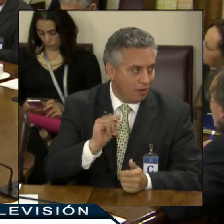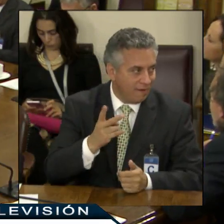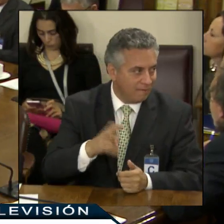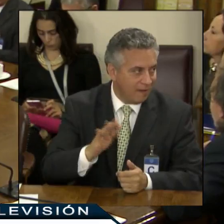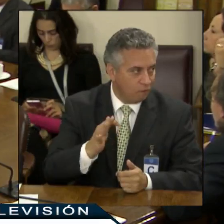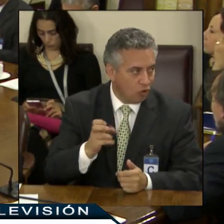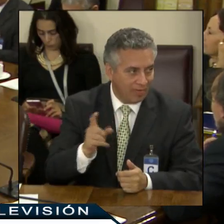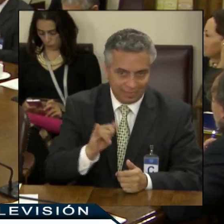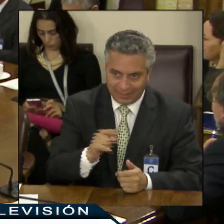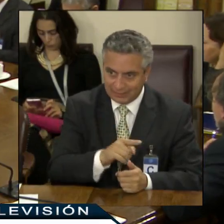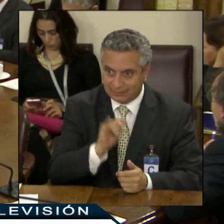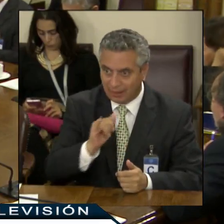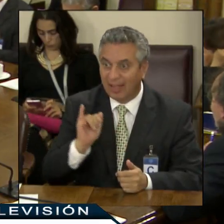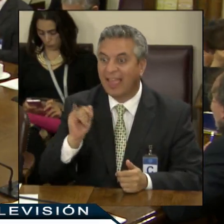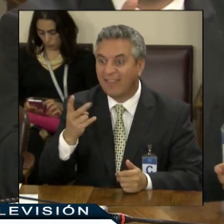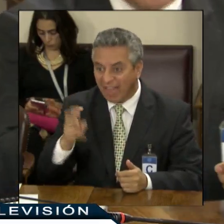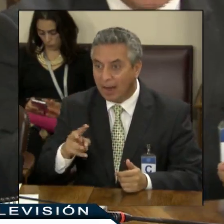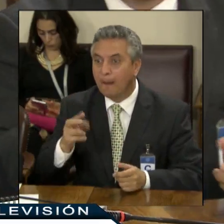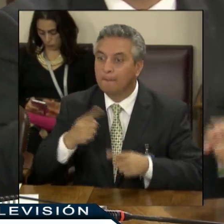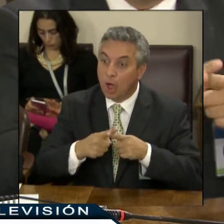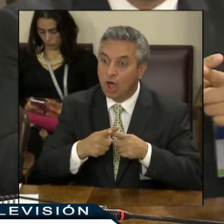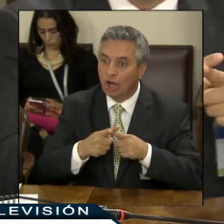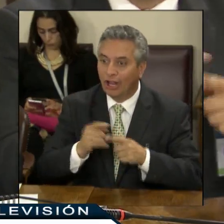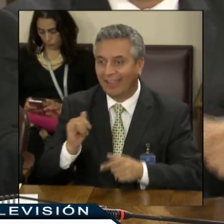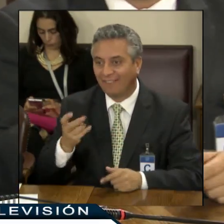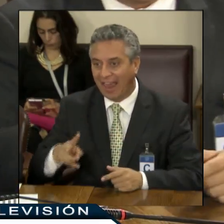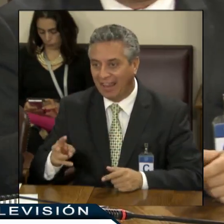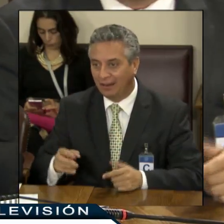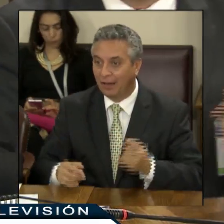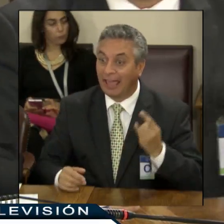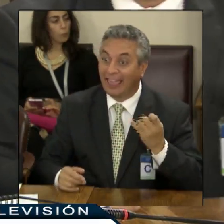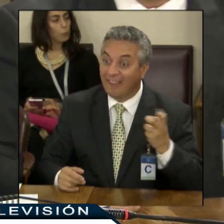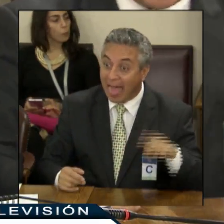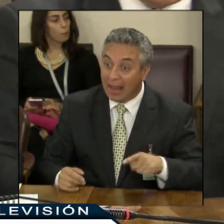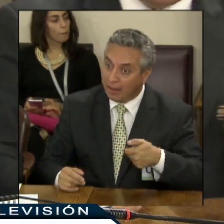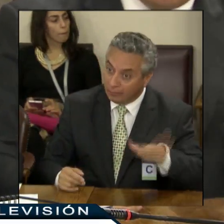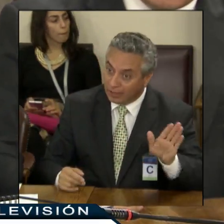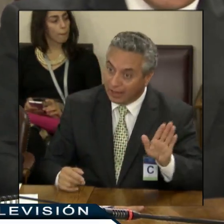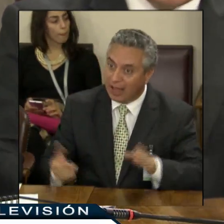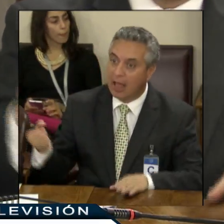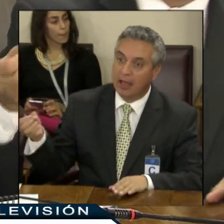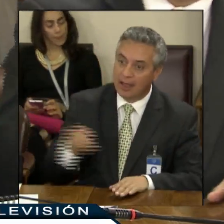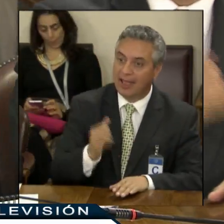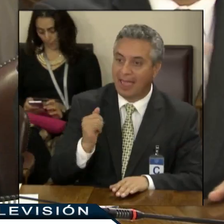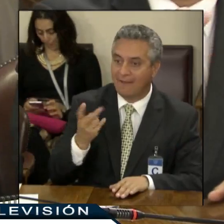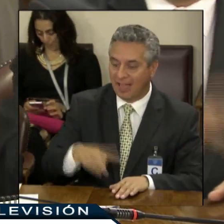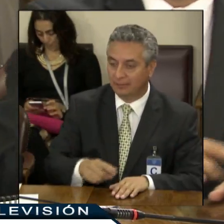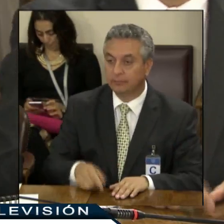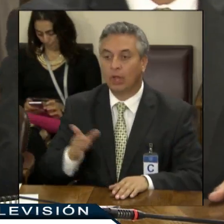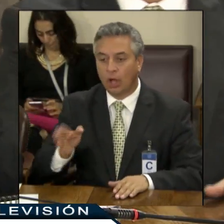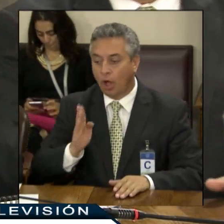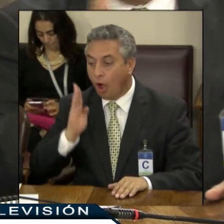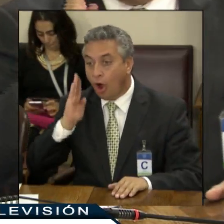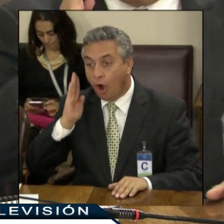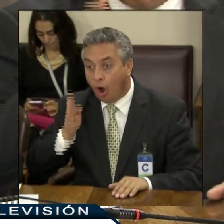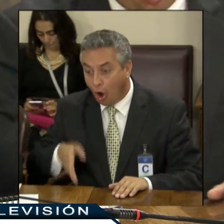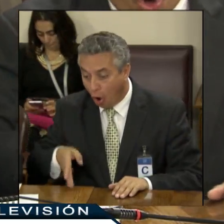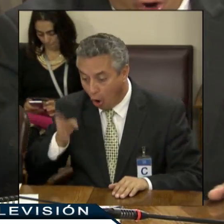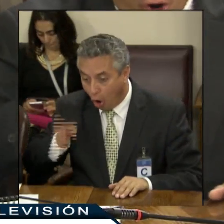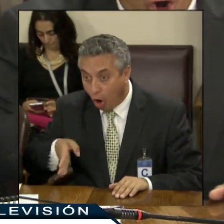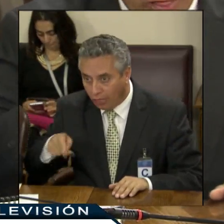Fuentes Iván por Iván Iván al cuadrado la orden del